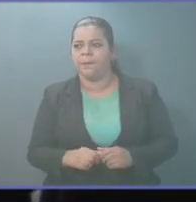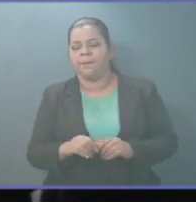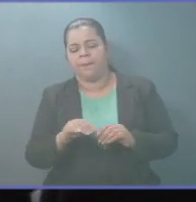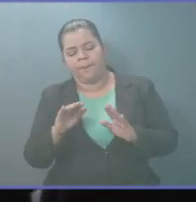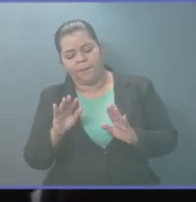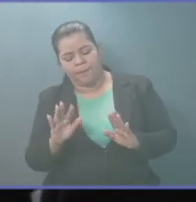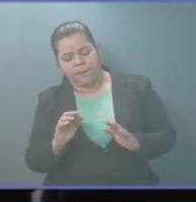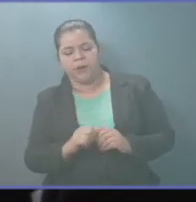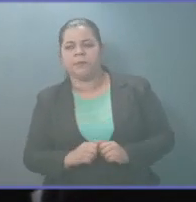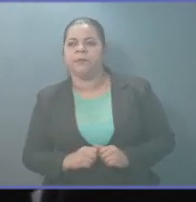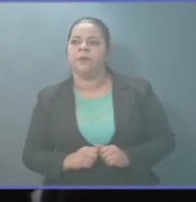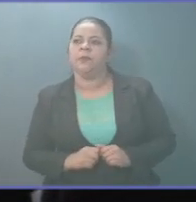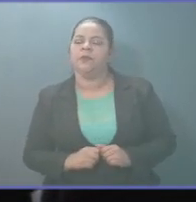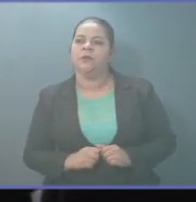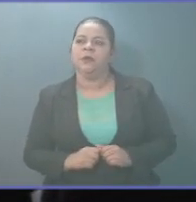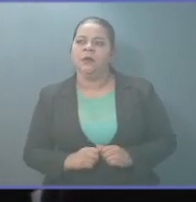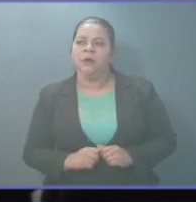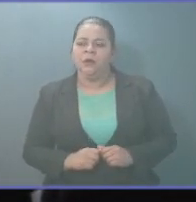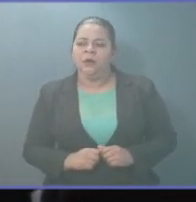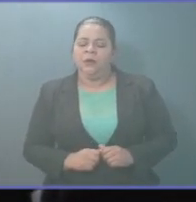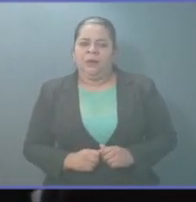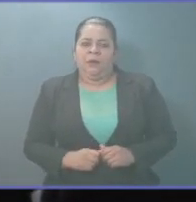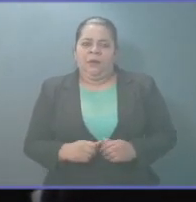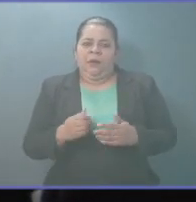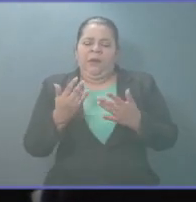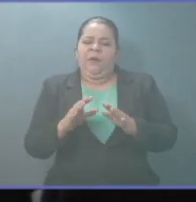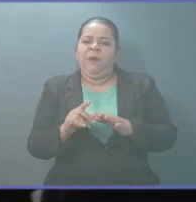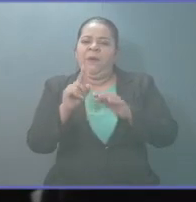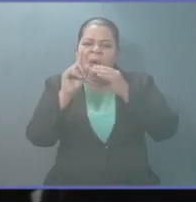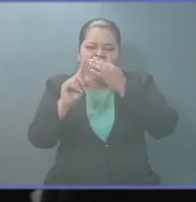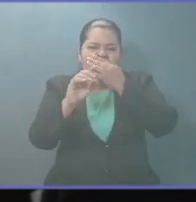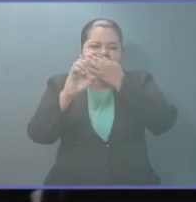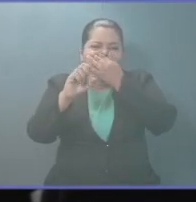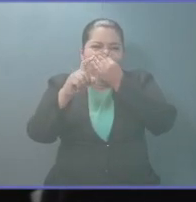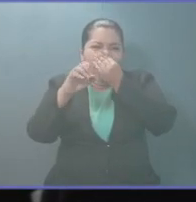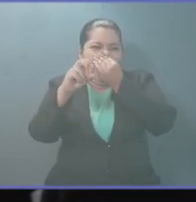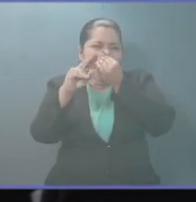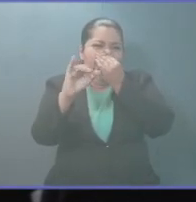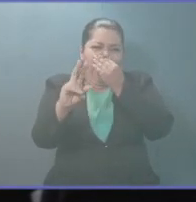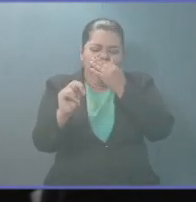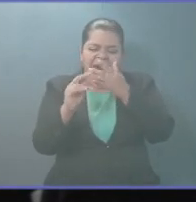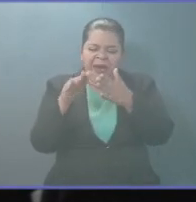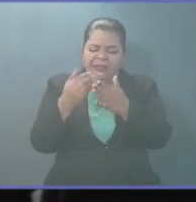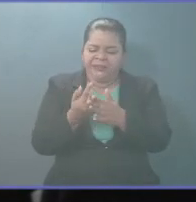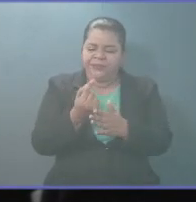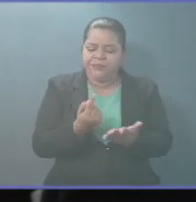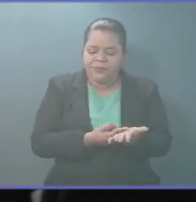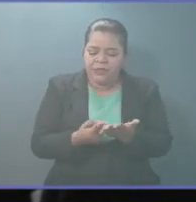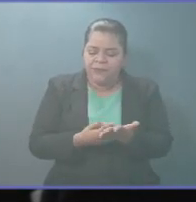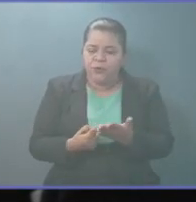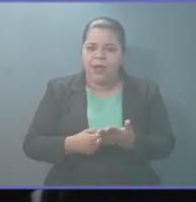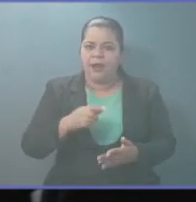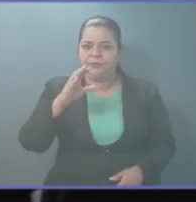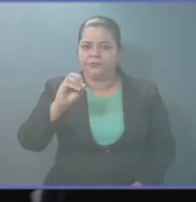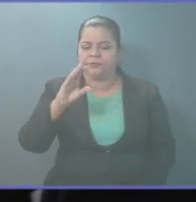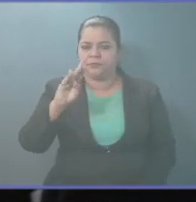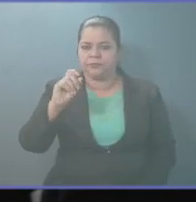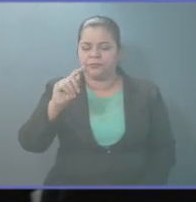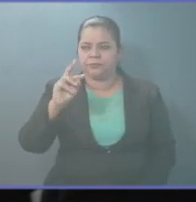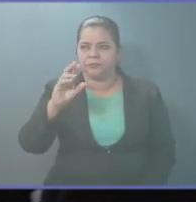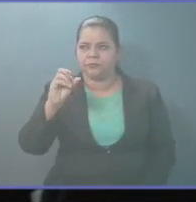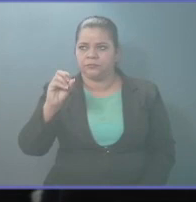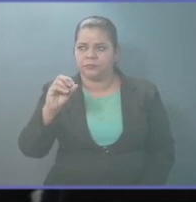manifestarlo, y corríjanme, colegas, que el no poderle dar cumplimiento a esa disposición de esta ley